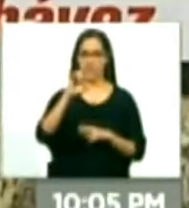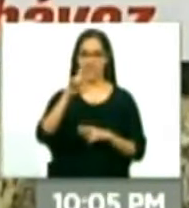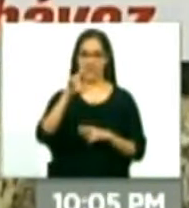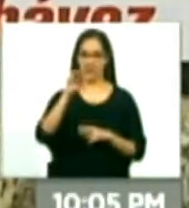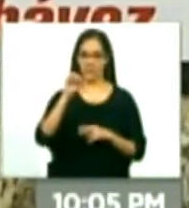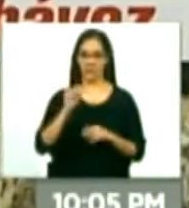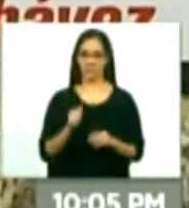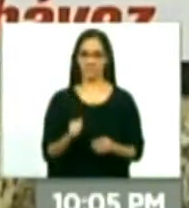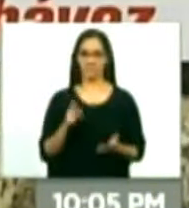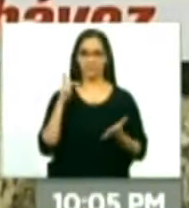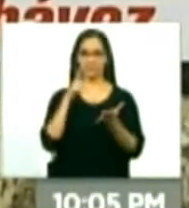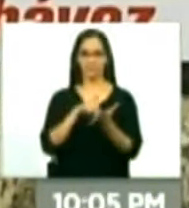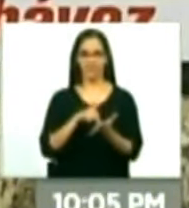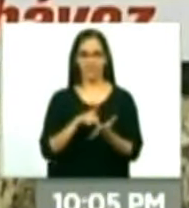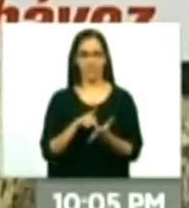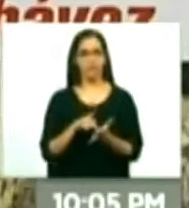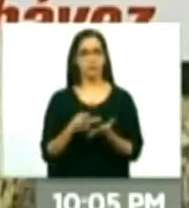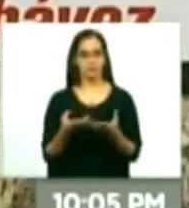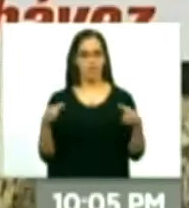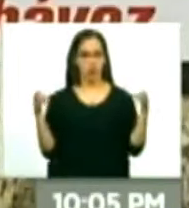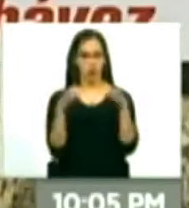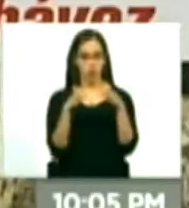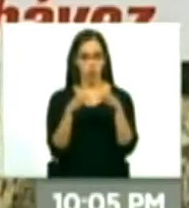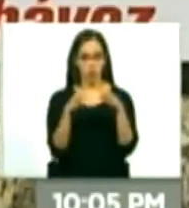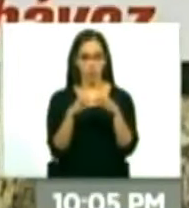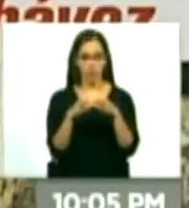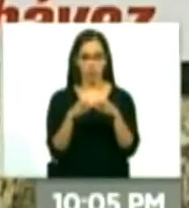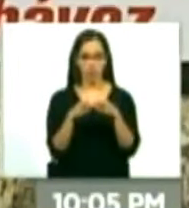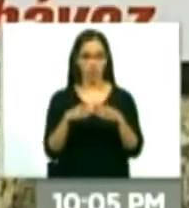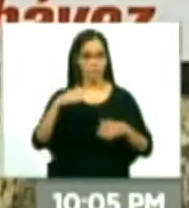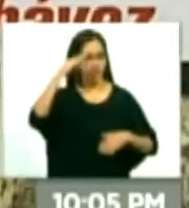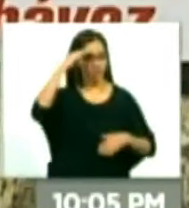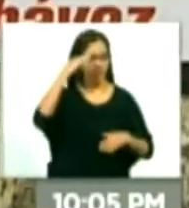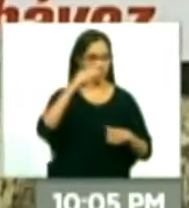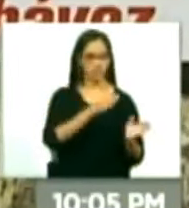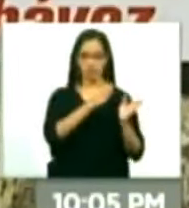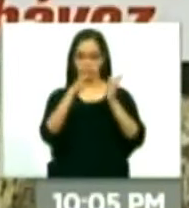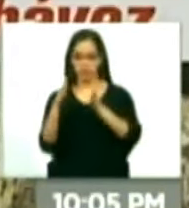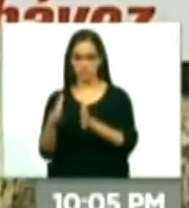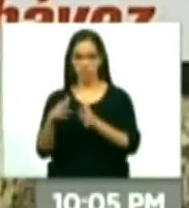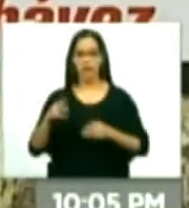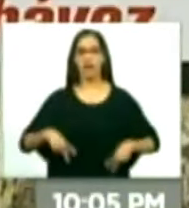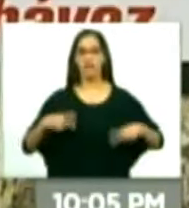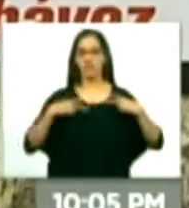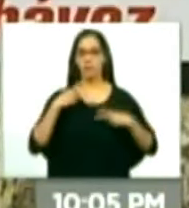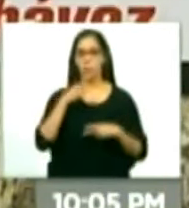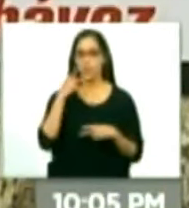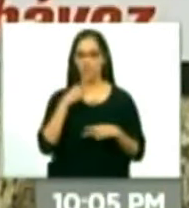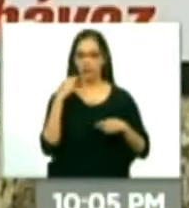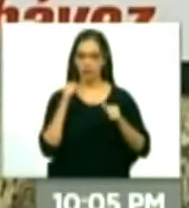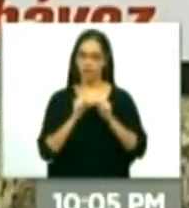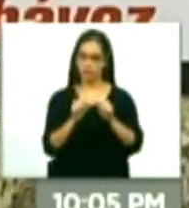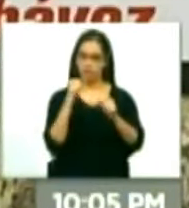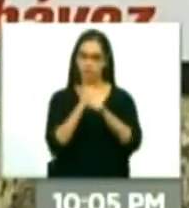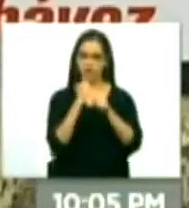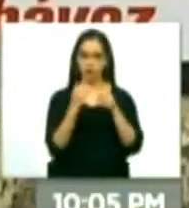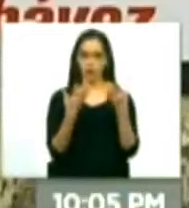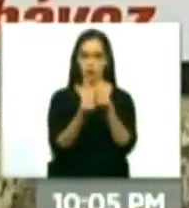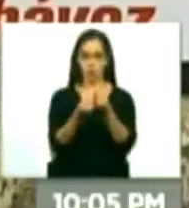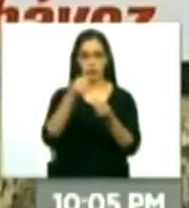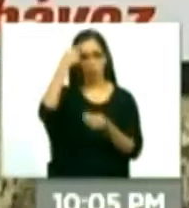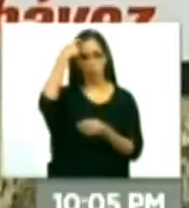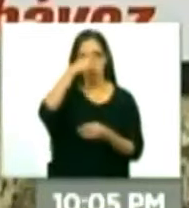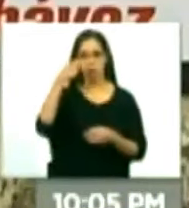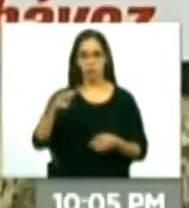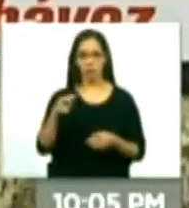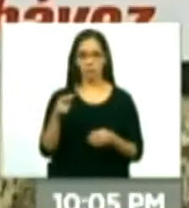están, ¿ves? De los cuarteles a la vida política, a seguir trabajando junto al pueblo. Eso es distinto, ¿ves?